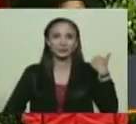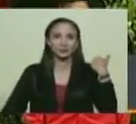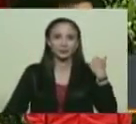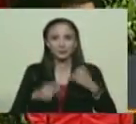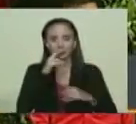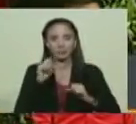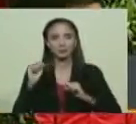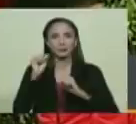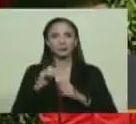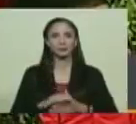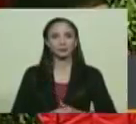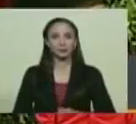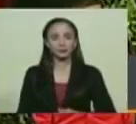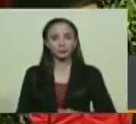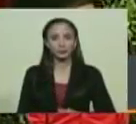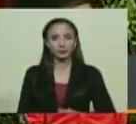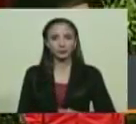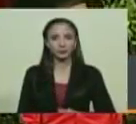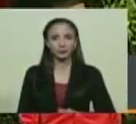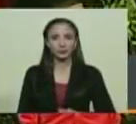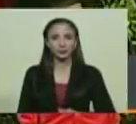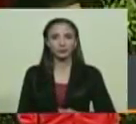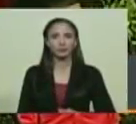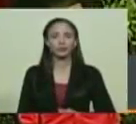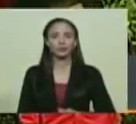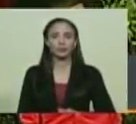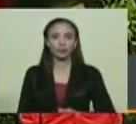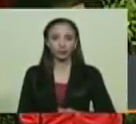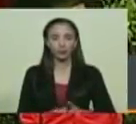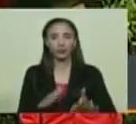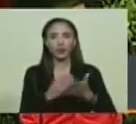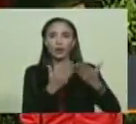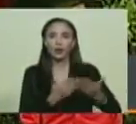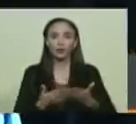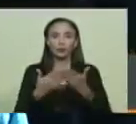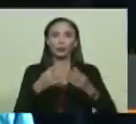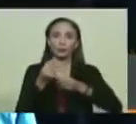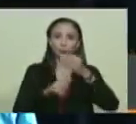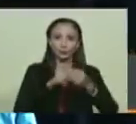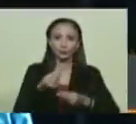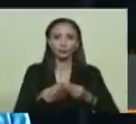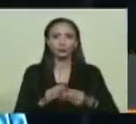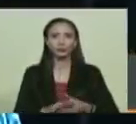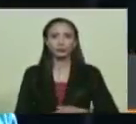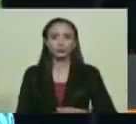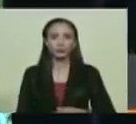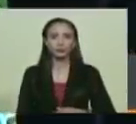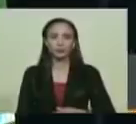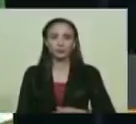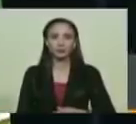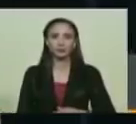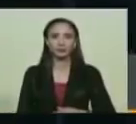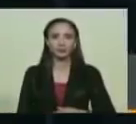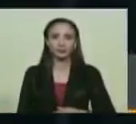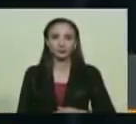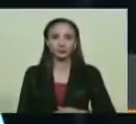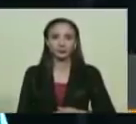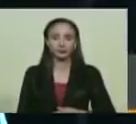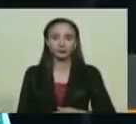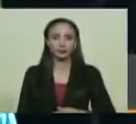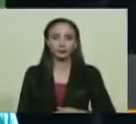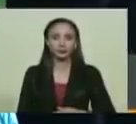Adelante. Y recibir de sus manos la certificación de los estudios realizados. Autorizado.